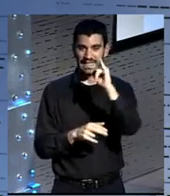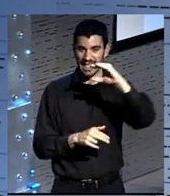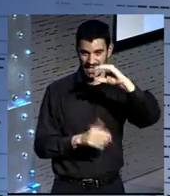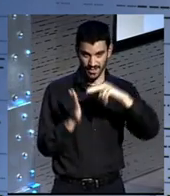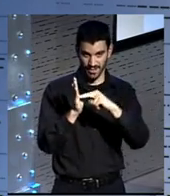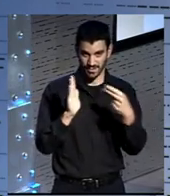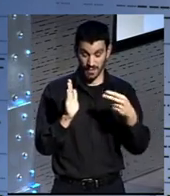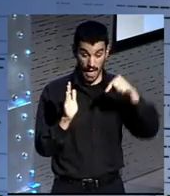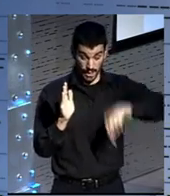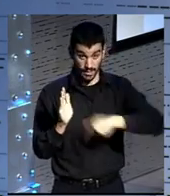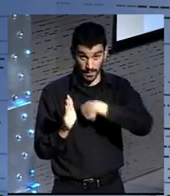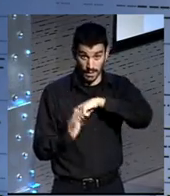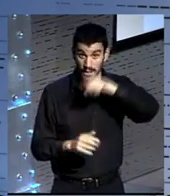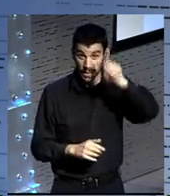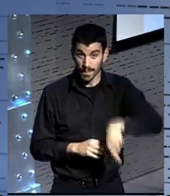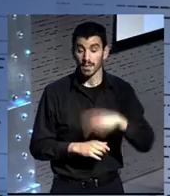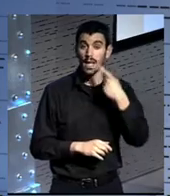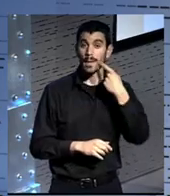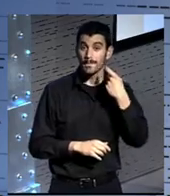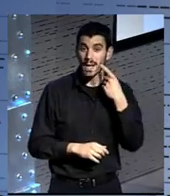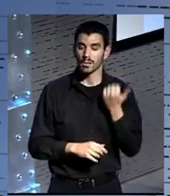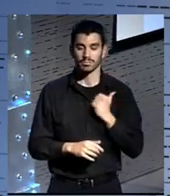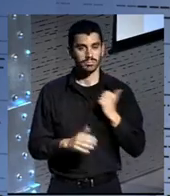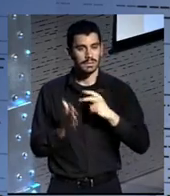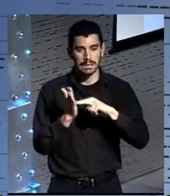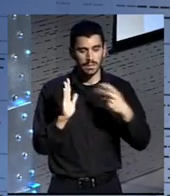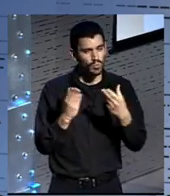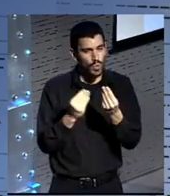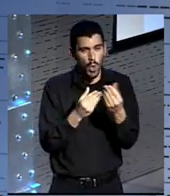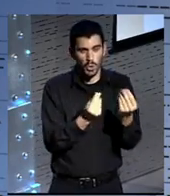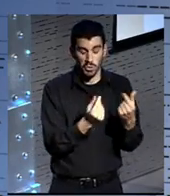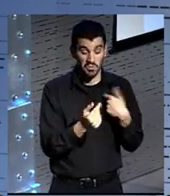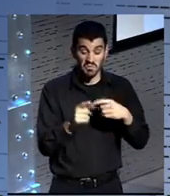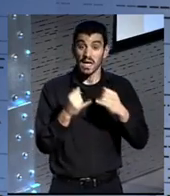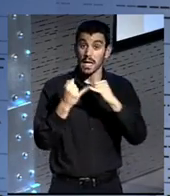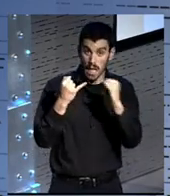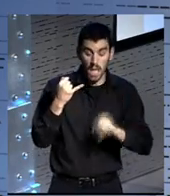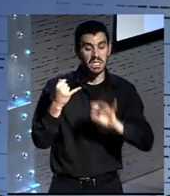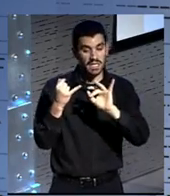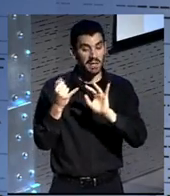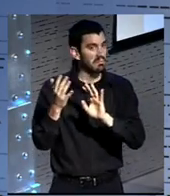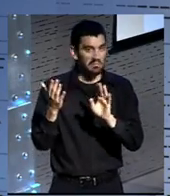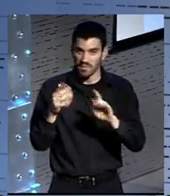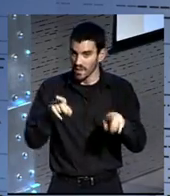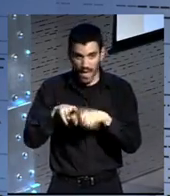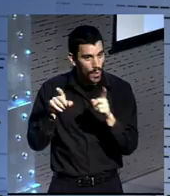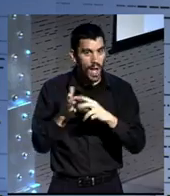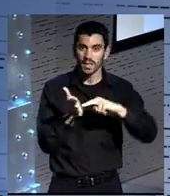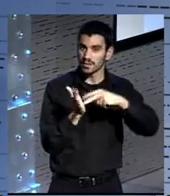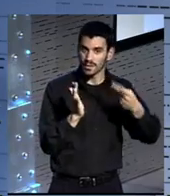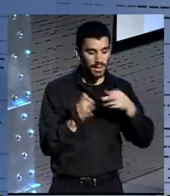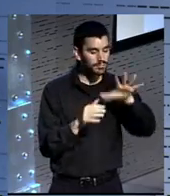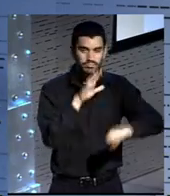incluido el español. Es verdad que a pesar de la crisis en la que ha estado inmerso el sistema bancario